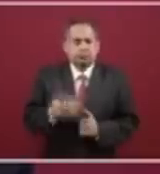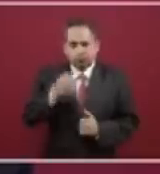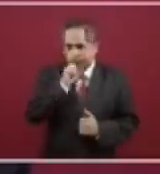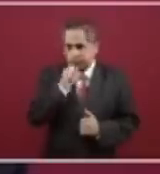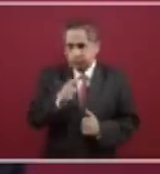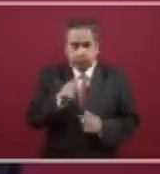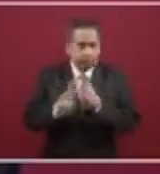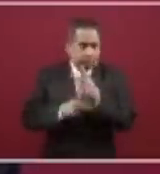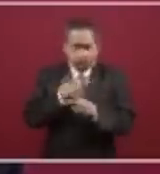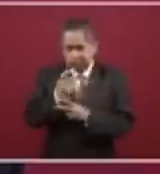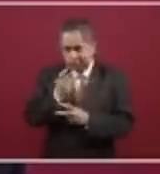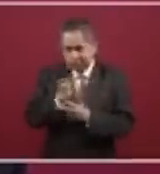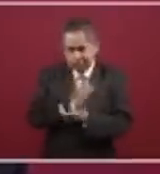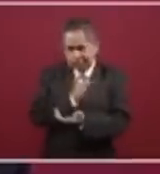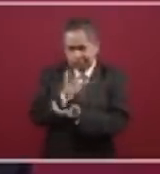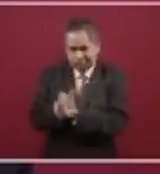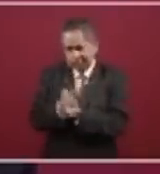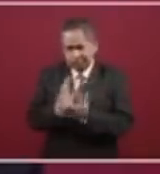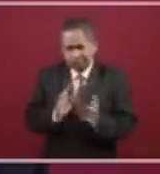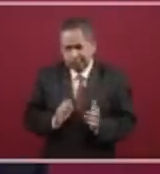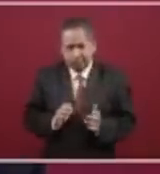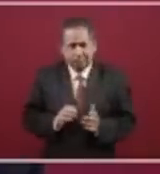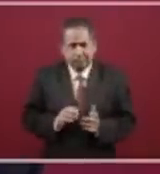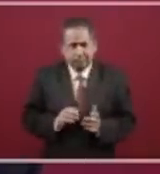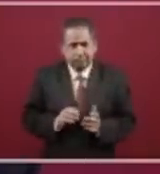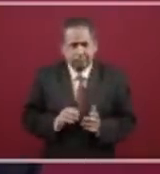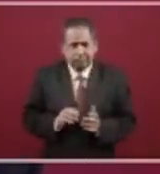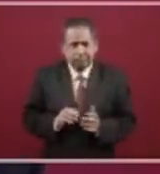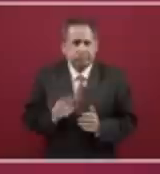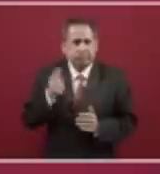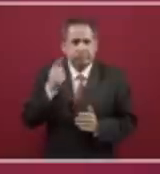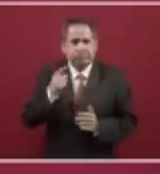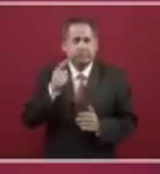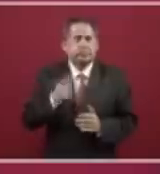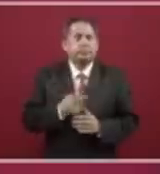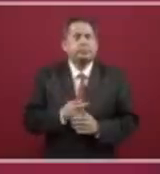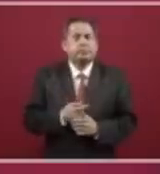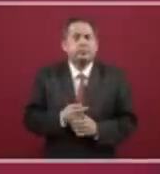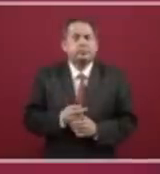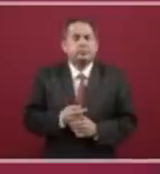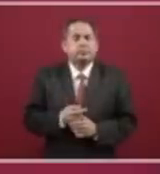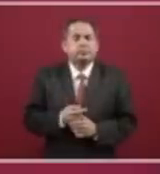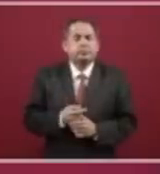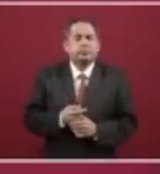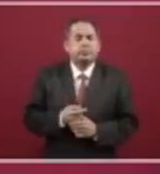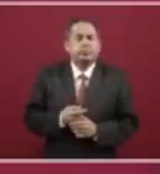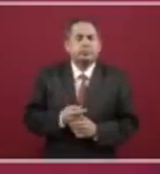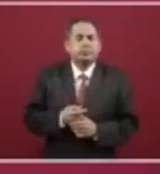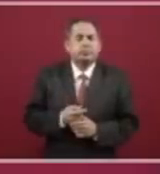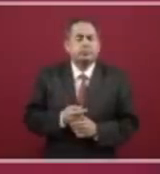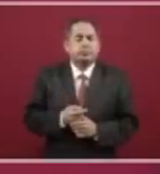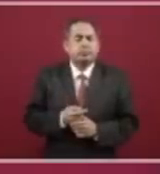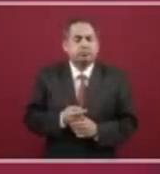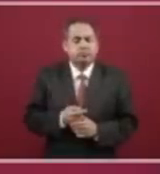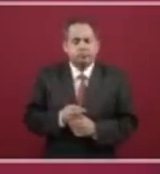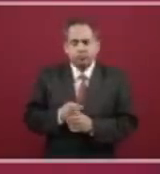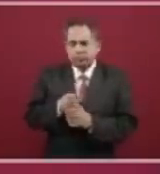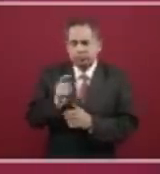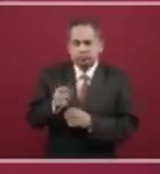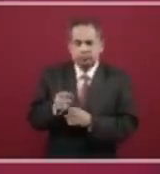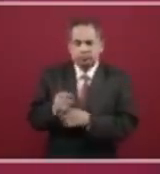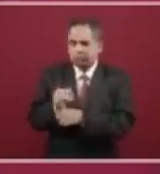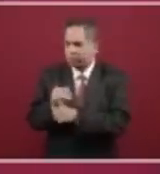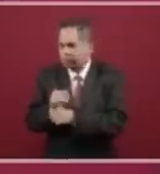a eso qué sí investigue y